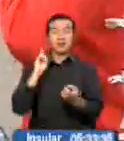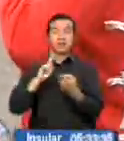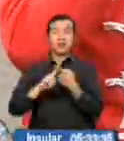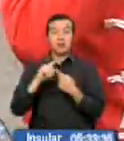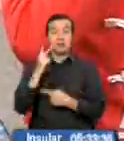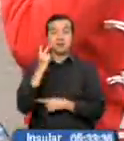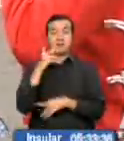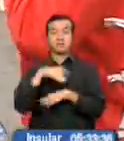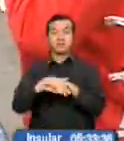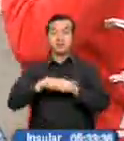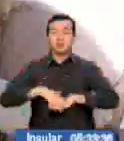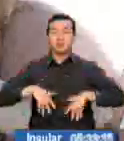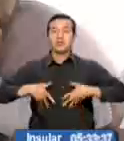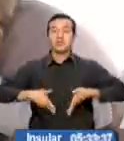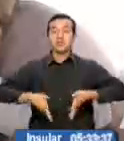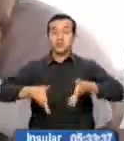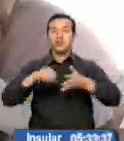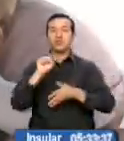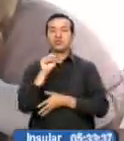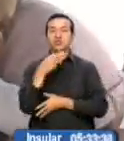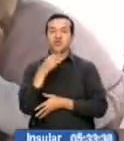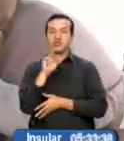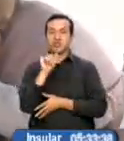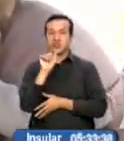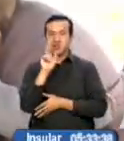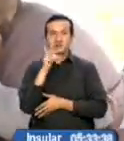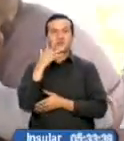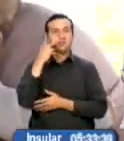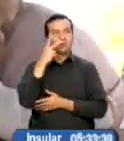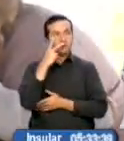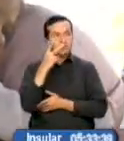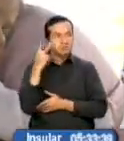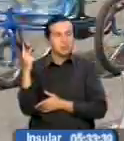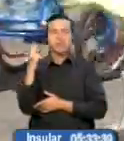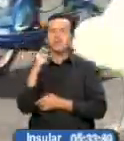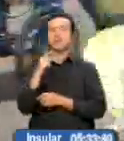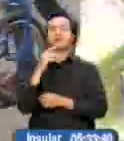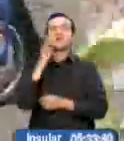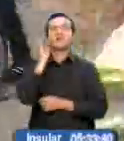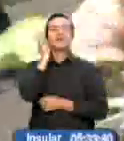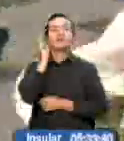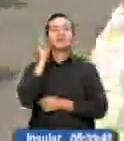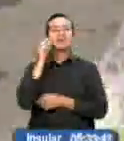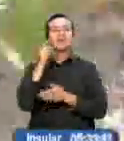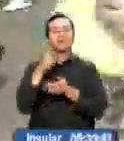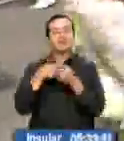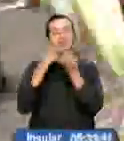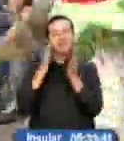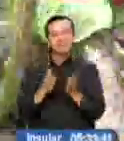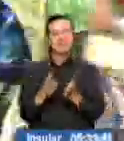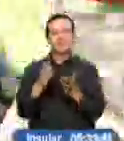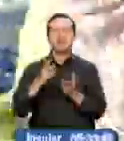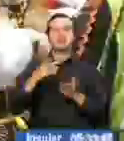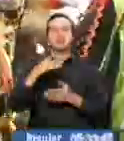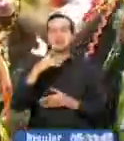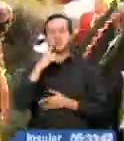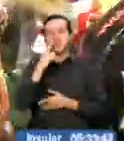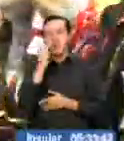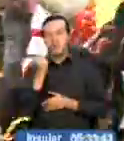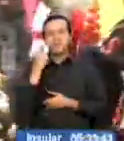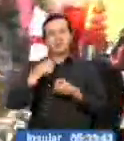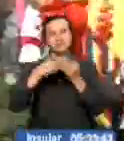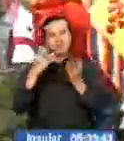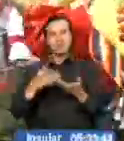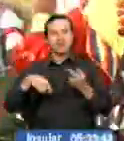mediodía en la tribuna de los Chiris, y en el que se pudo ver a quiteñas bonitas de todas las edades, a los chullas, a las bastoneras y danzantes. Pero